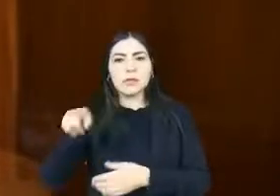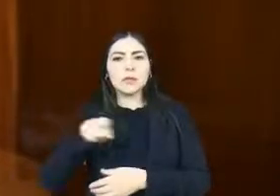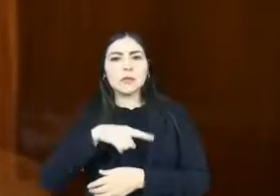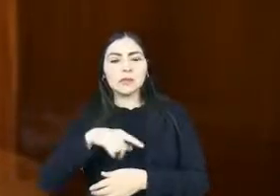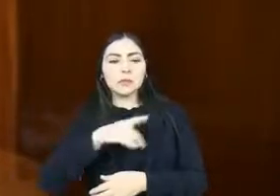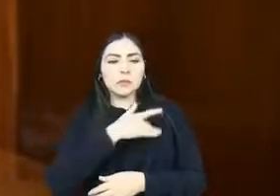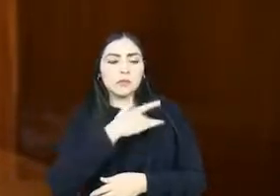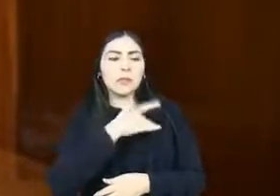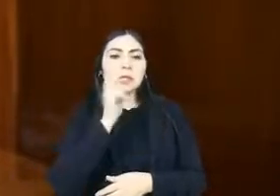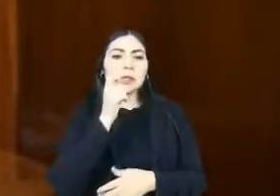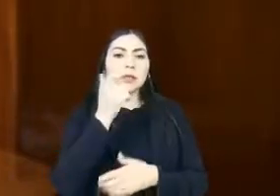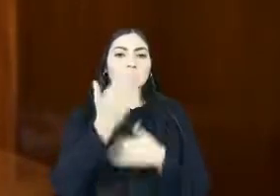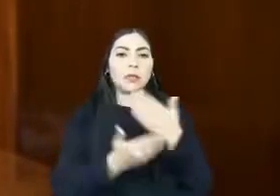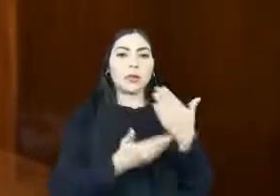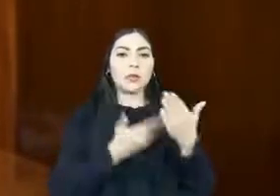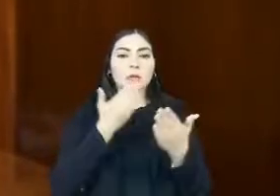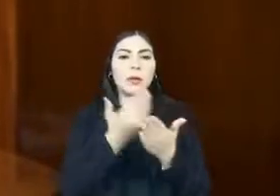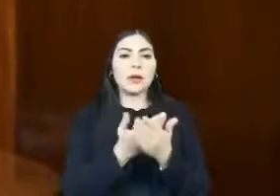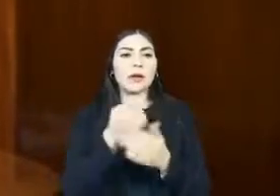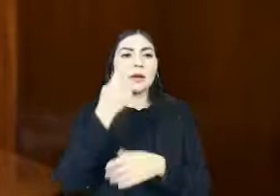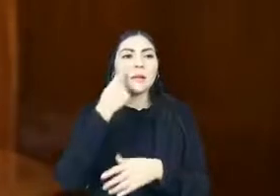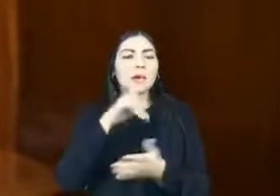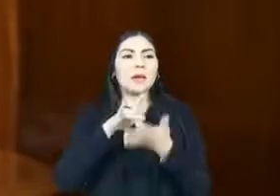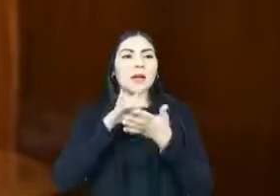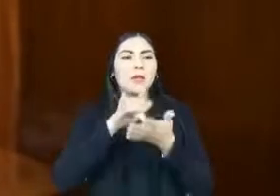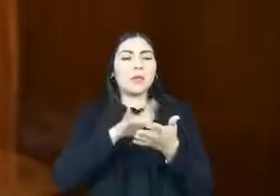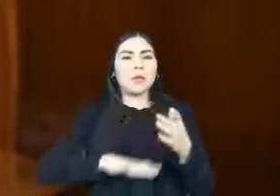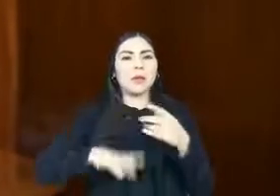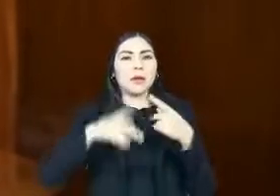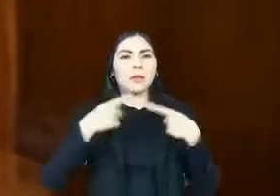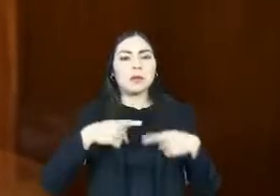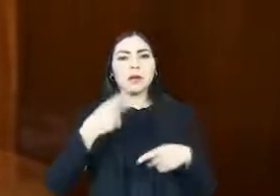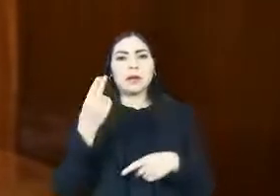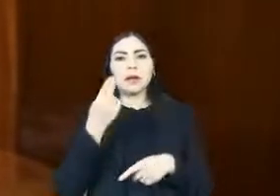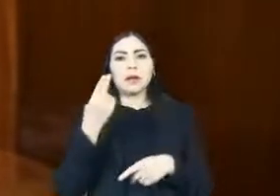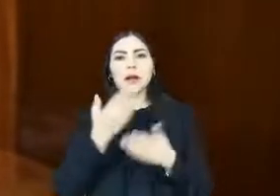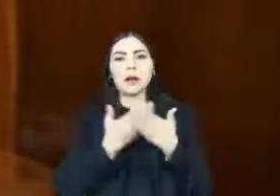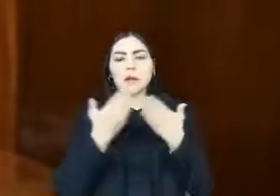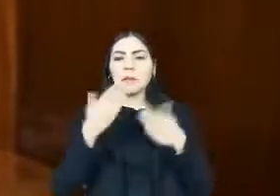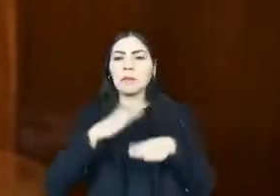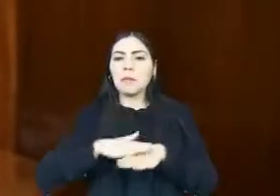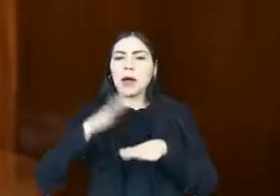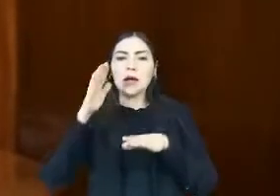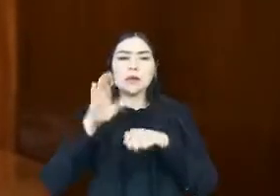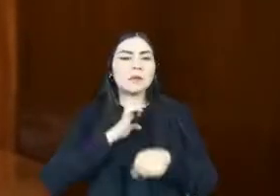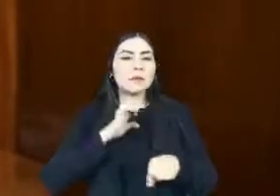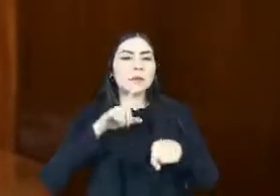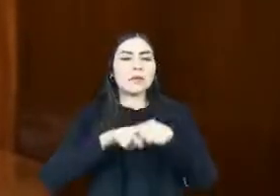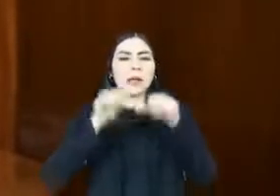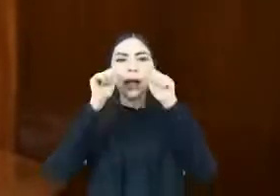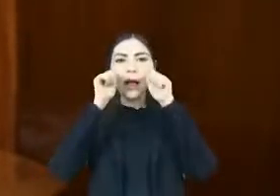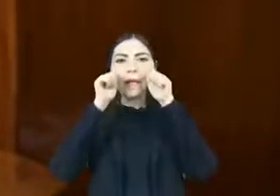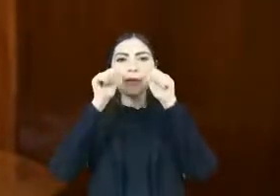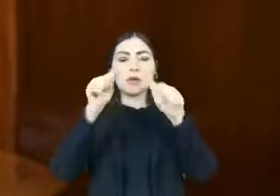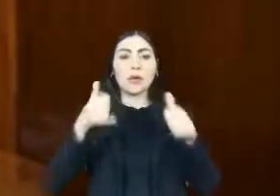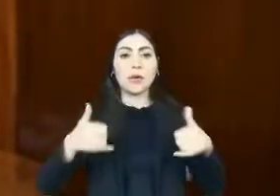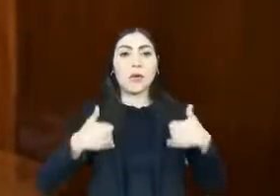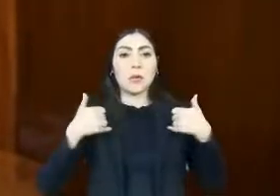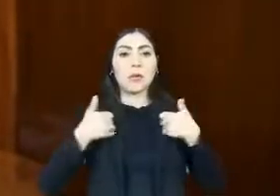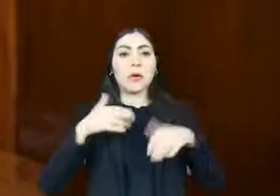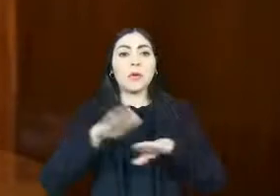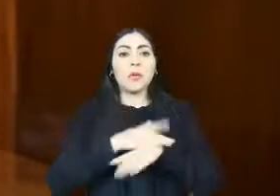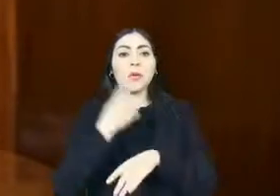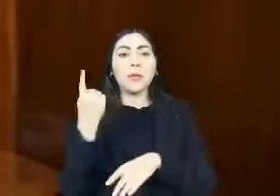propone como servicios en materia de asistencia social una atención especial para los adolescentes que por mayoría de edad